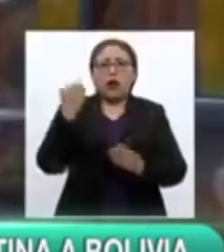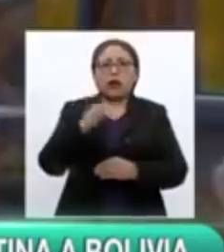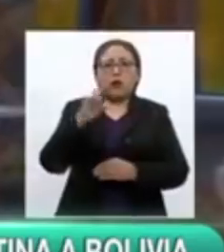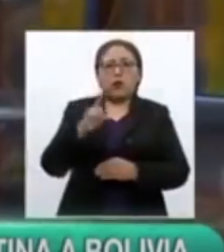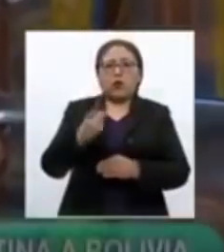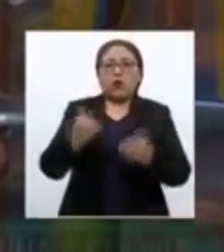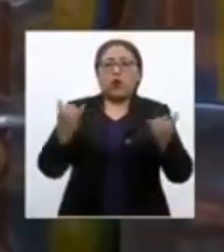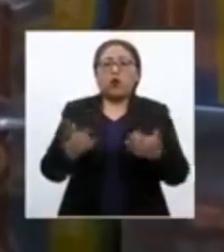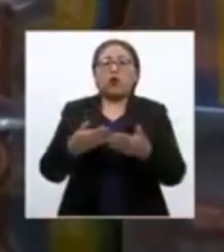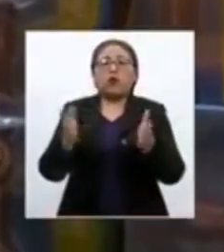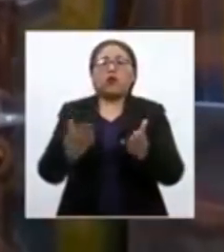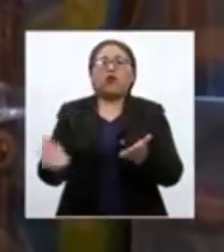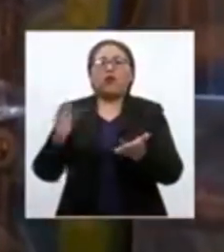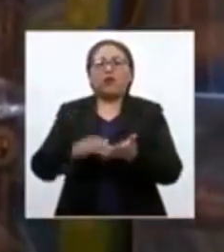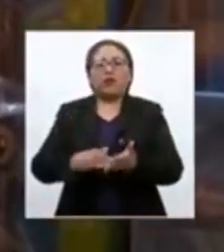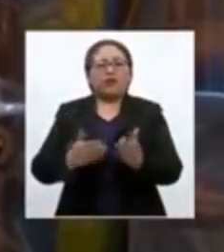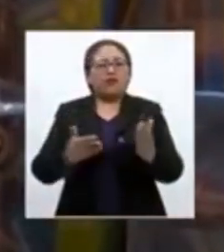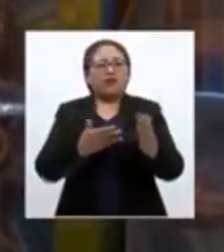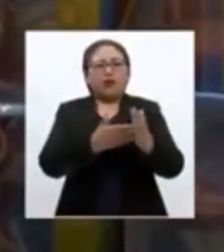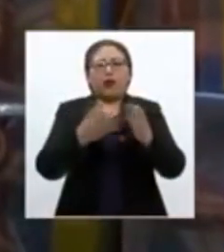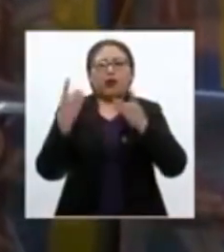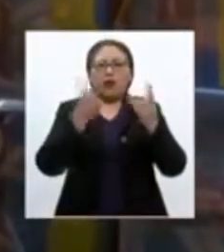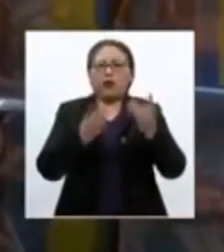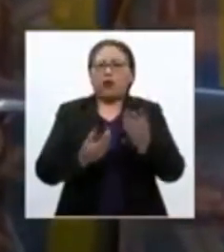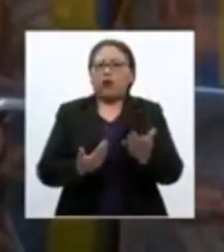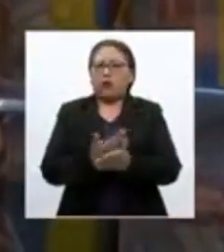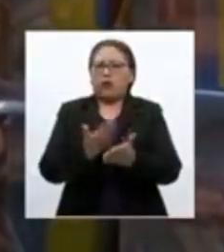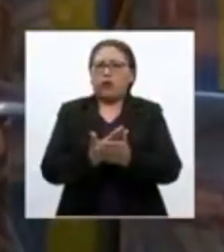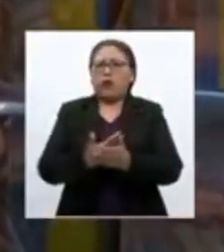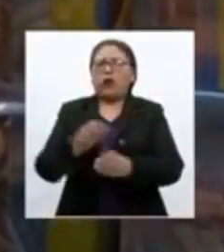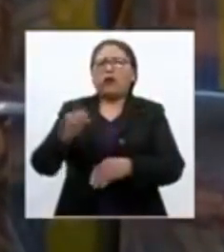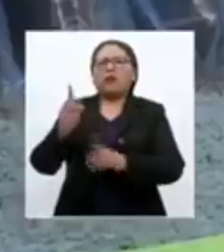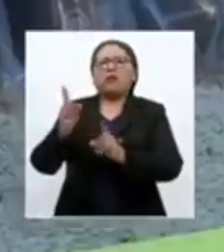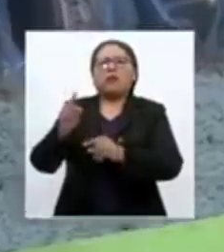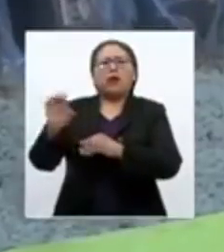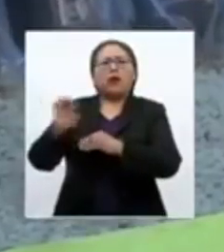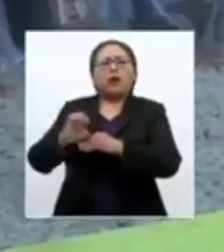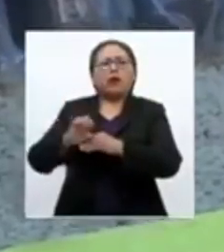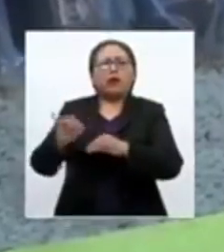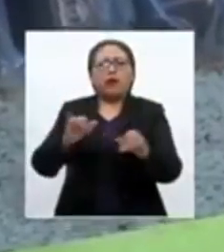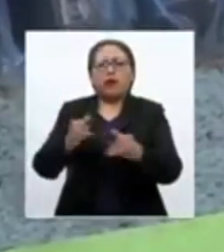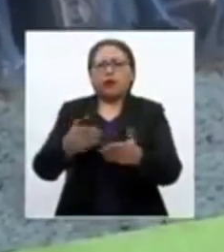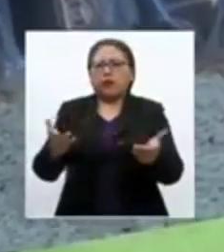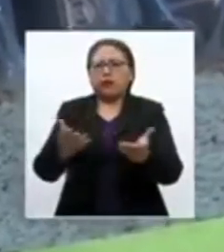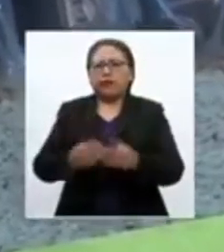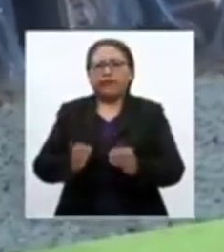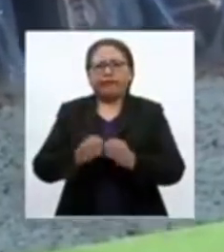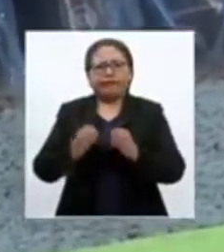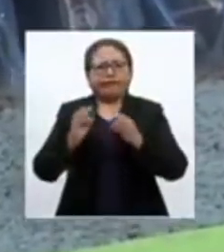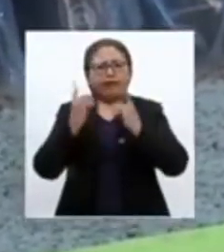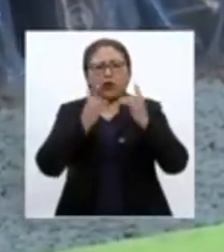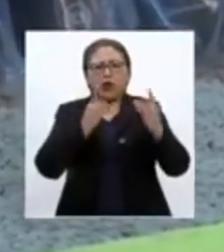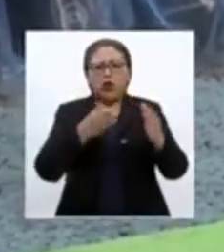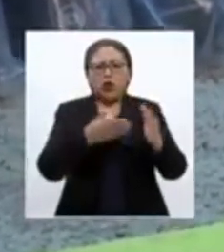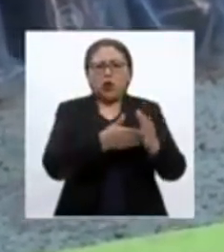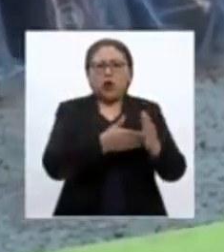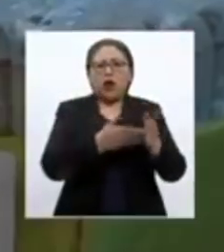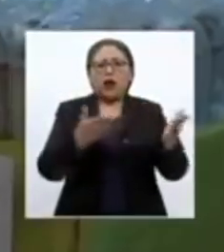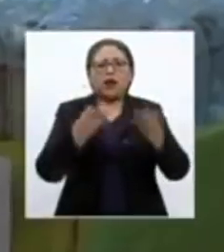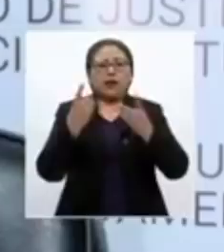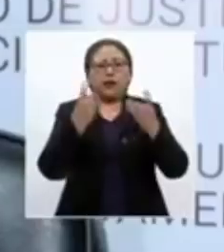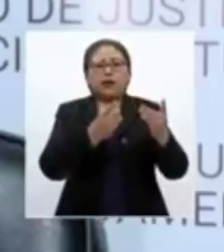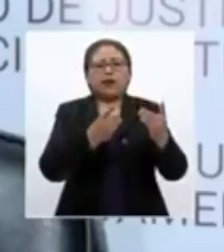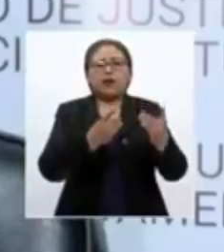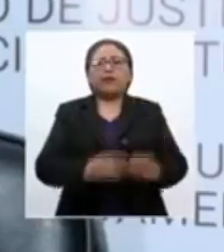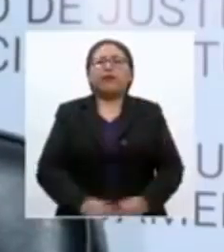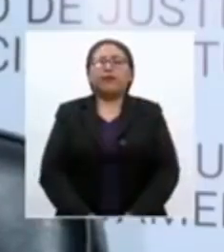abrió un nuevo proceso por el envío de armamento bélico desde Ecuador. La causa penal de inicio está contra los autores. La evidencia